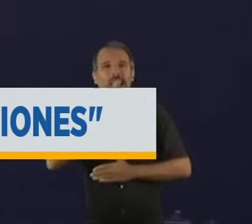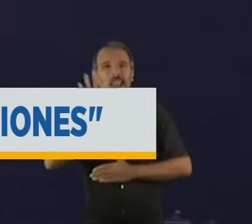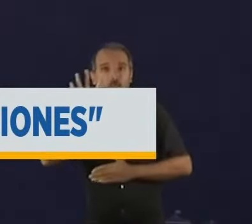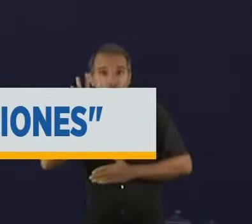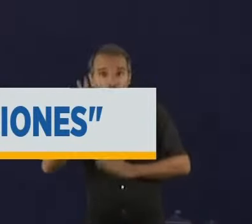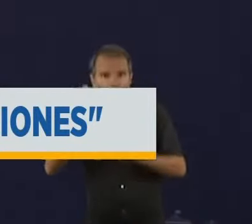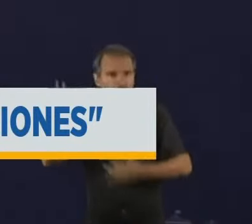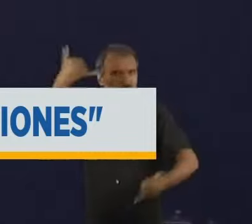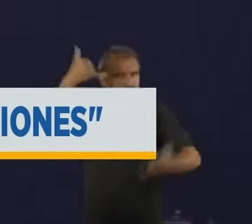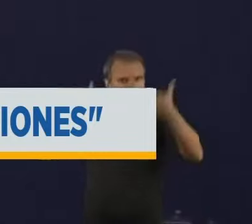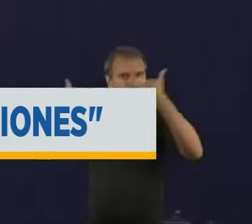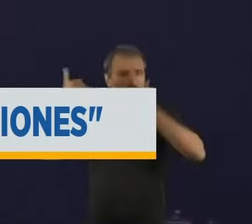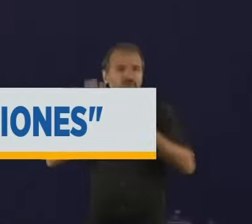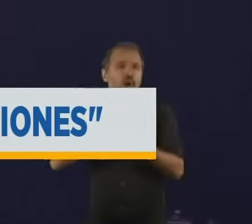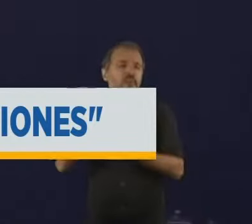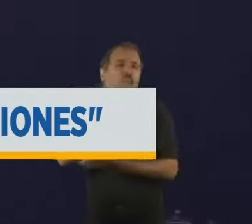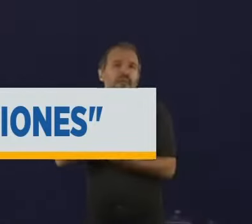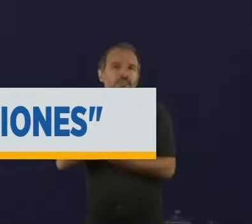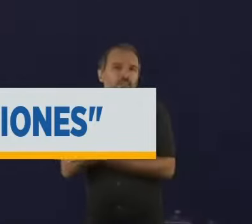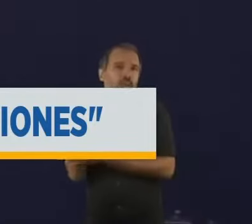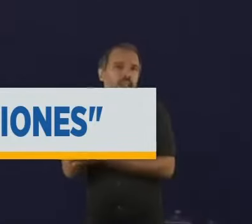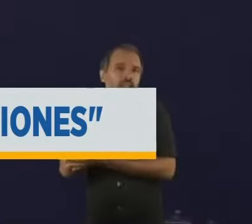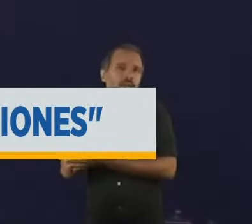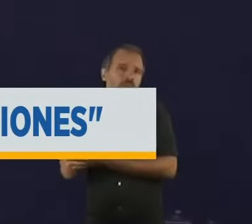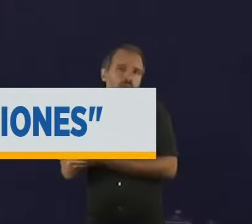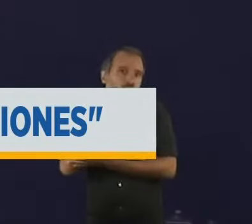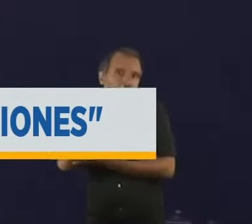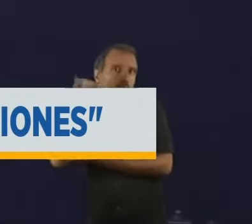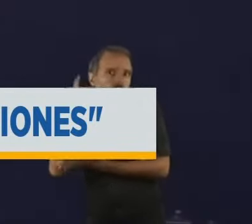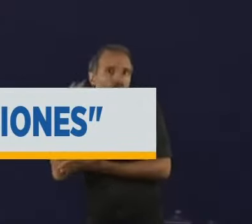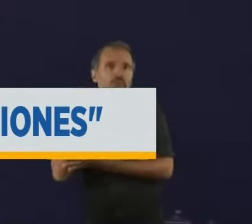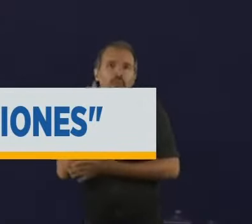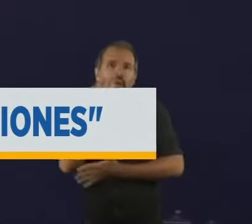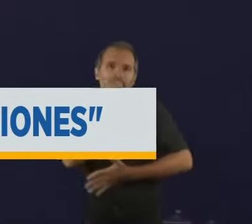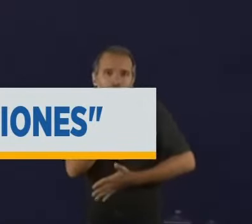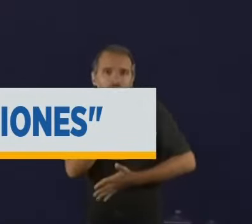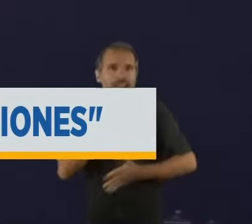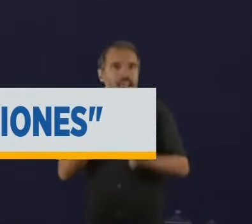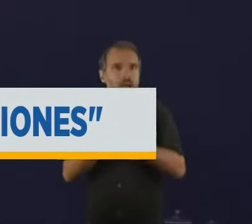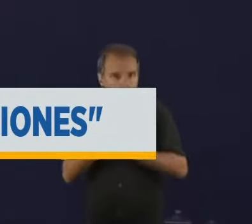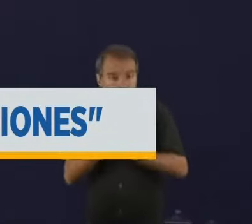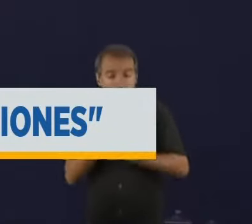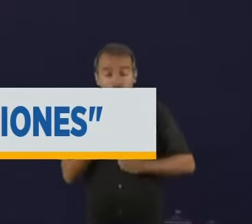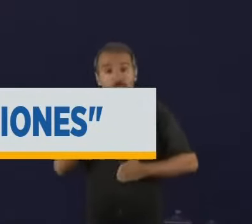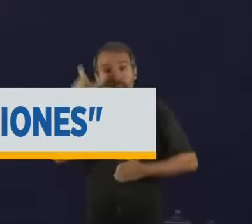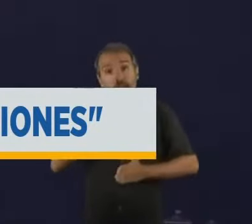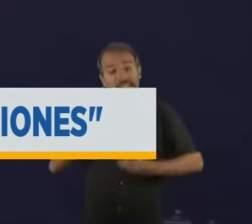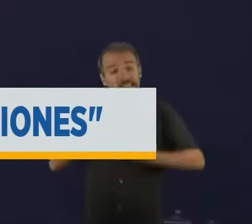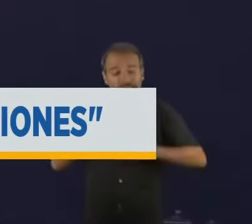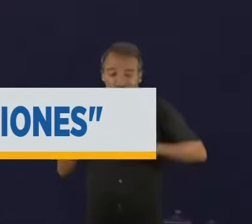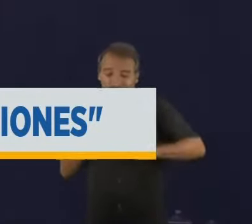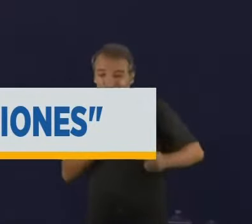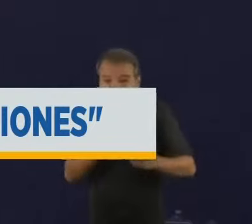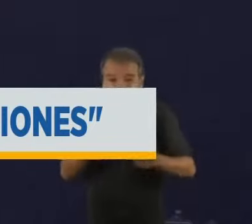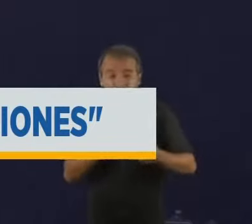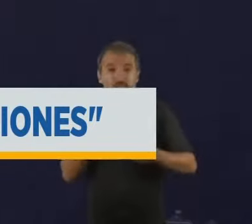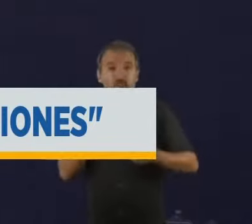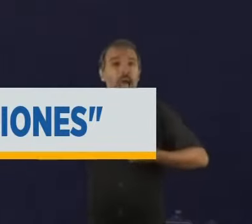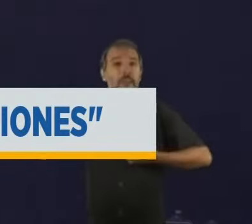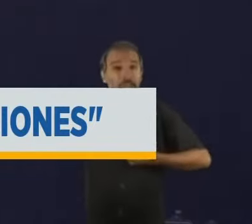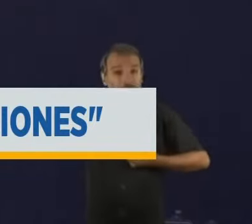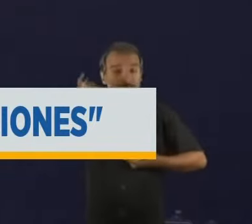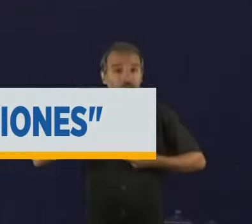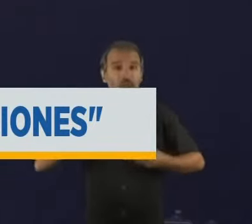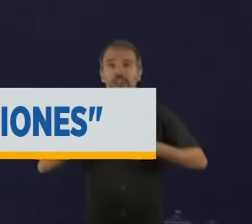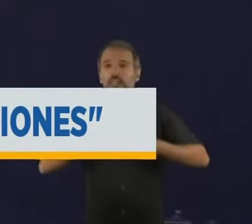disposición de todos aquellos, recordamos que es anónima y gratuita, todos aquellos que se sientan extorsionados,